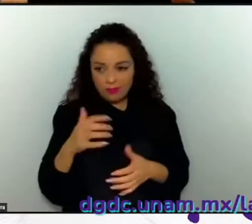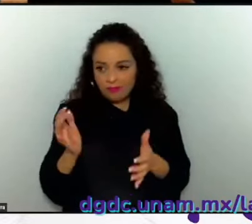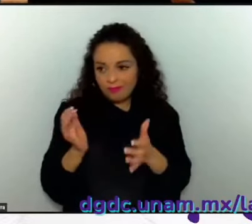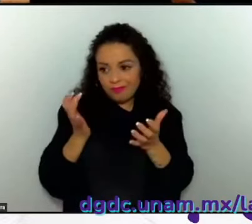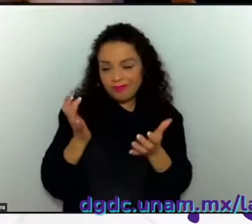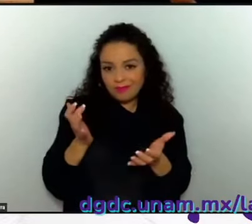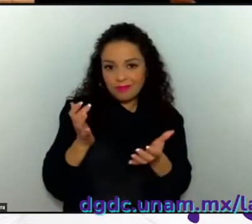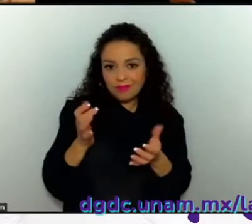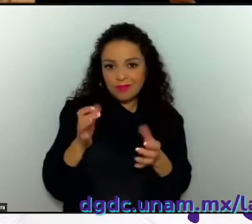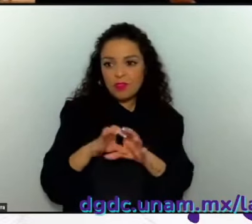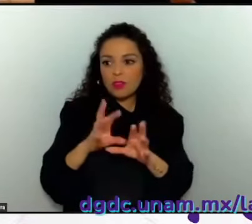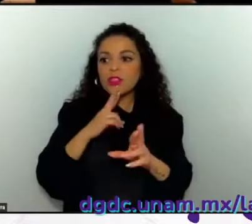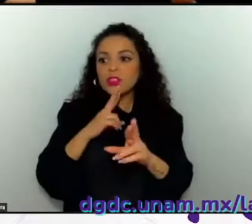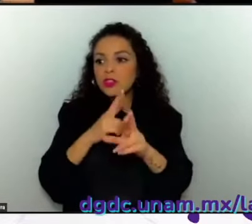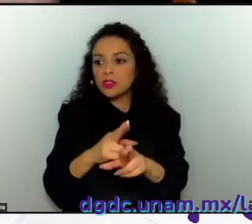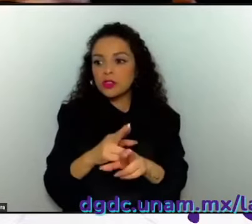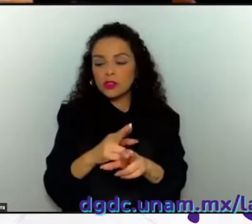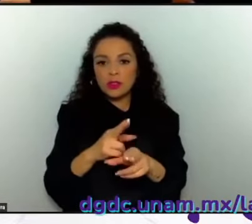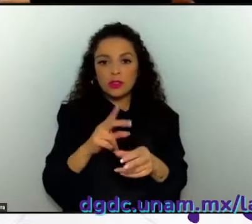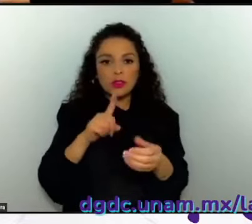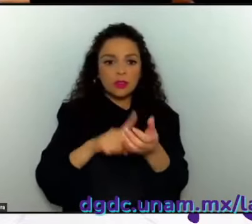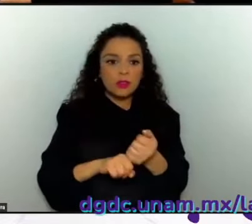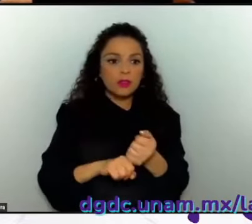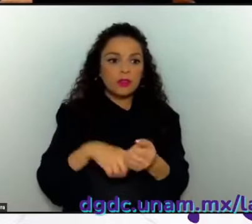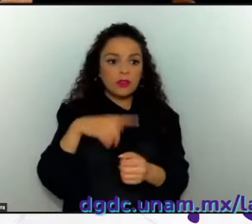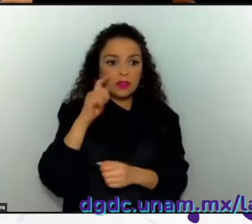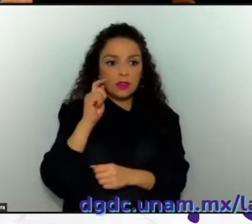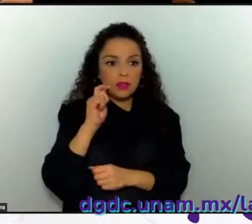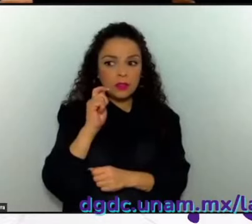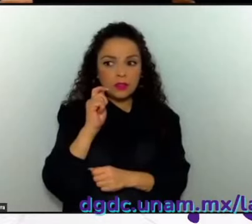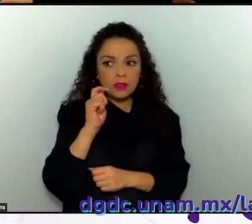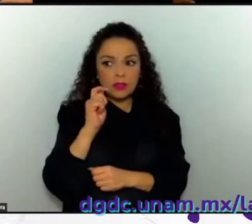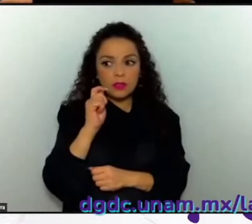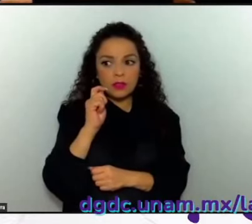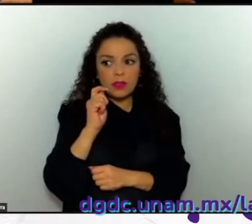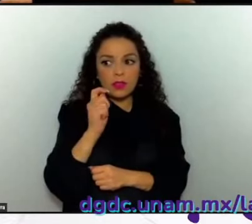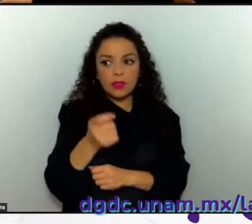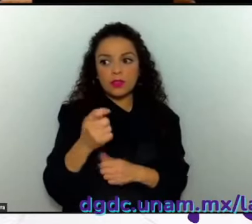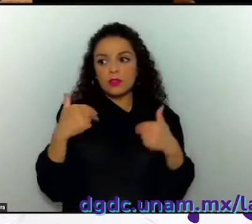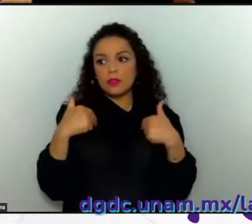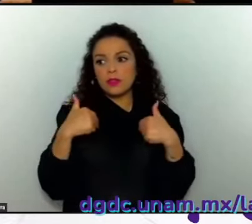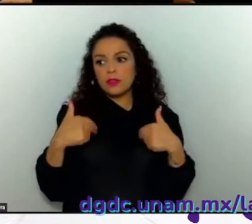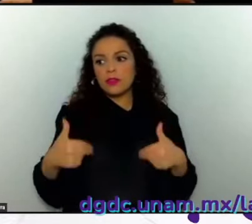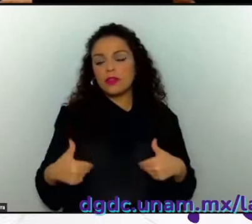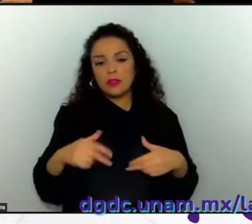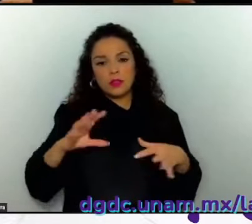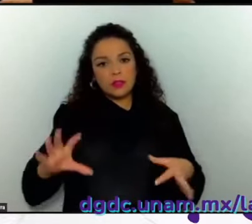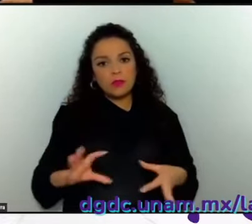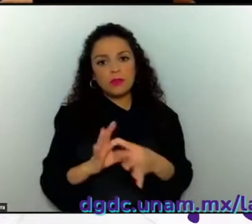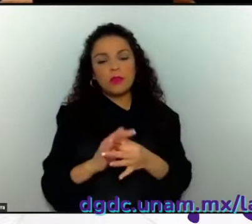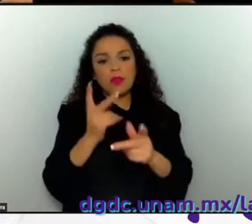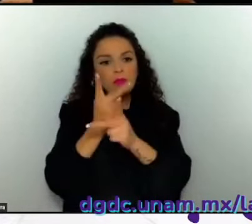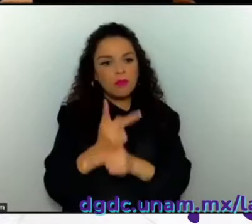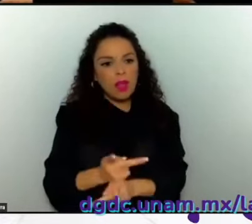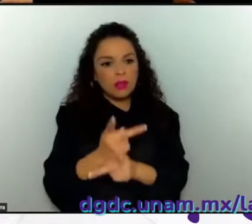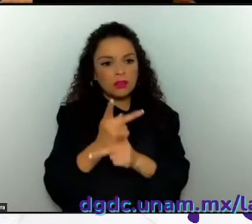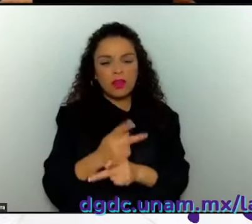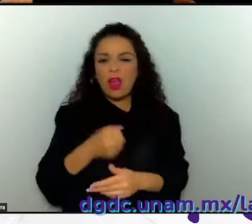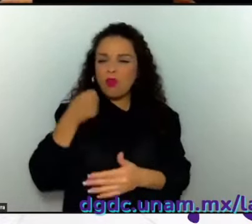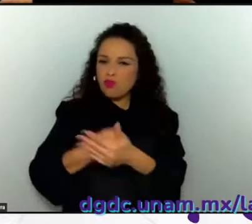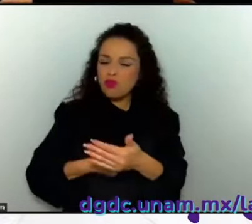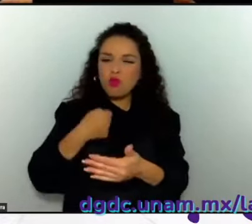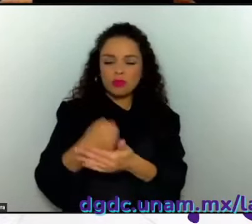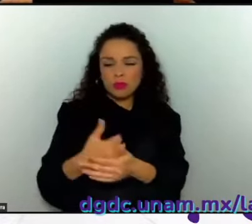que refleja, bueno, pues el auténtico espíritu humano de resiliencia y de lucha.